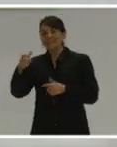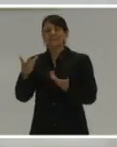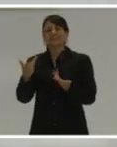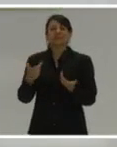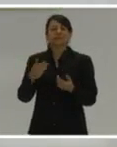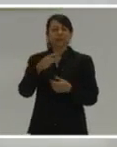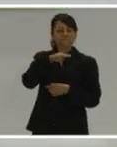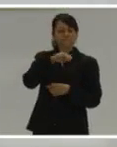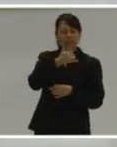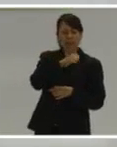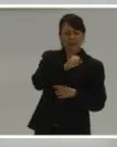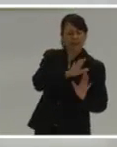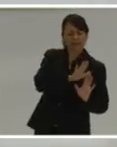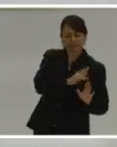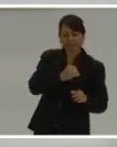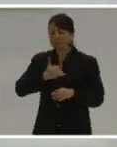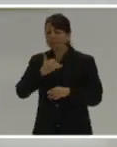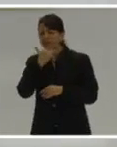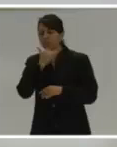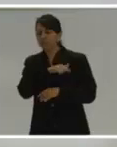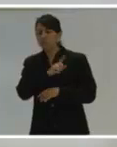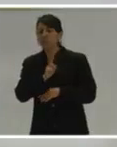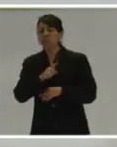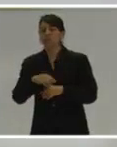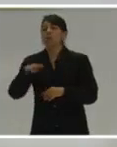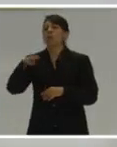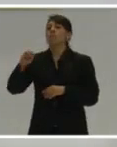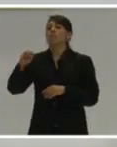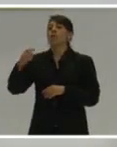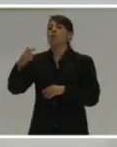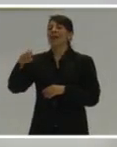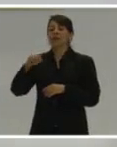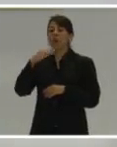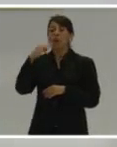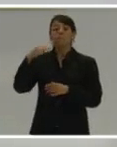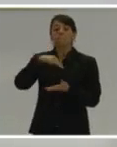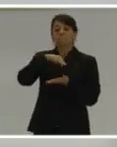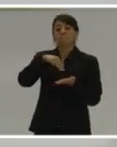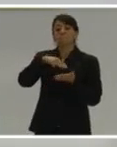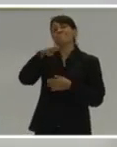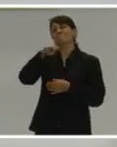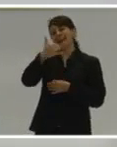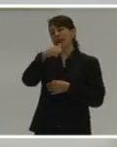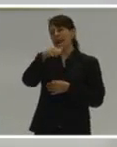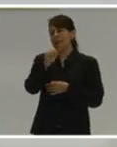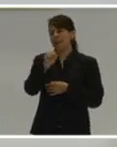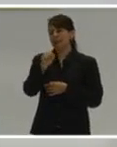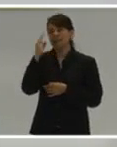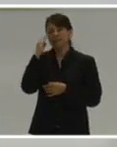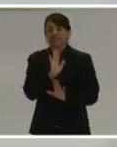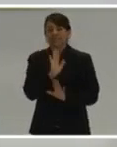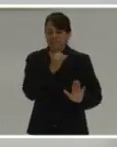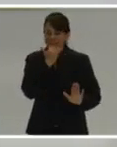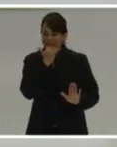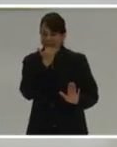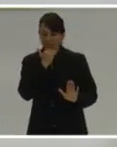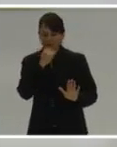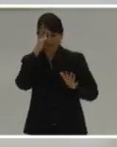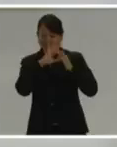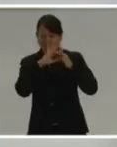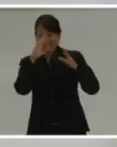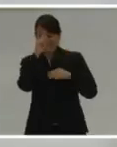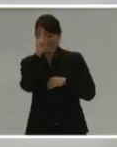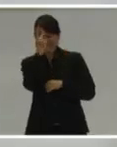perdón, mojeños, porque los mayas están acá, ¿verdad? Perdón por el lapsus, pero creo que